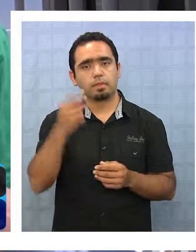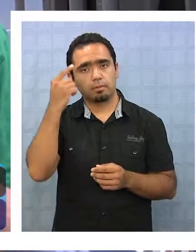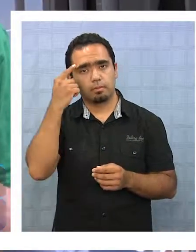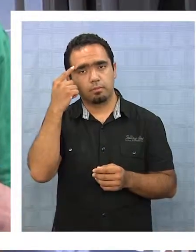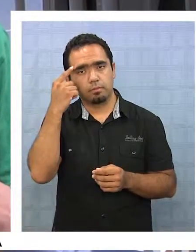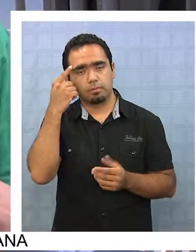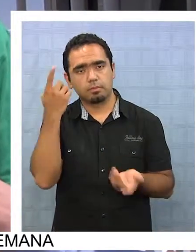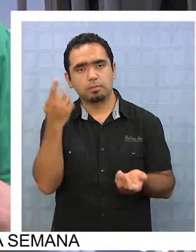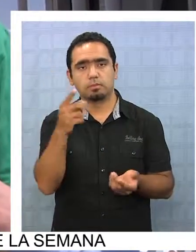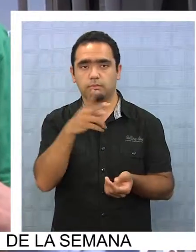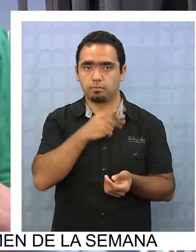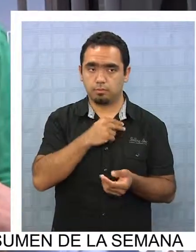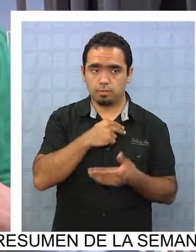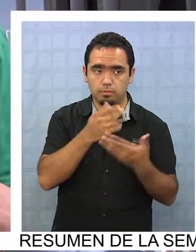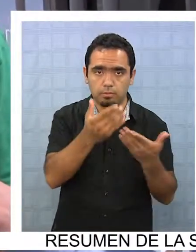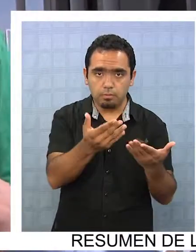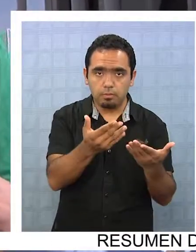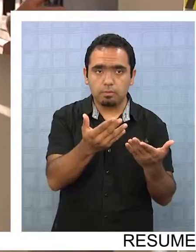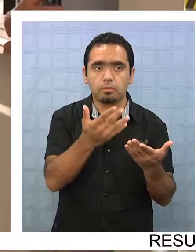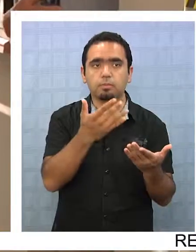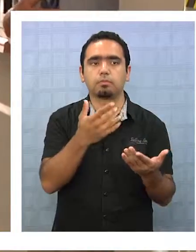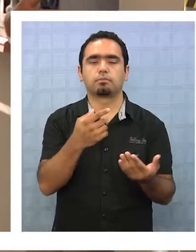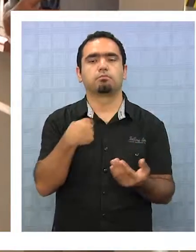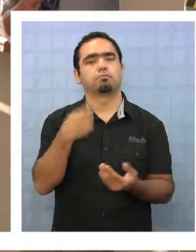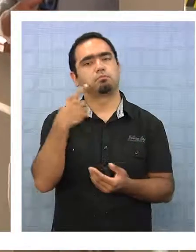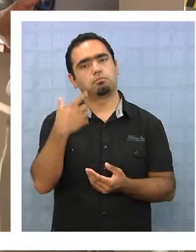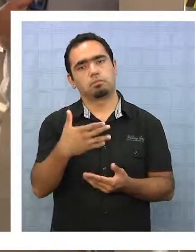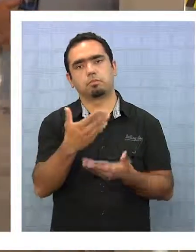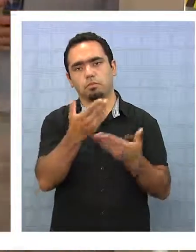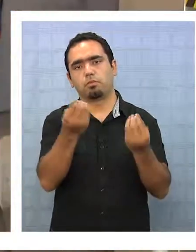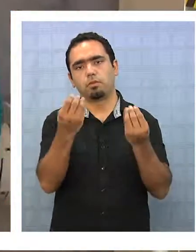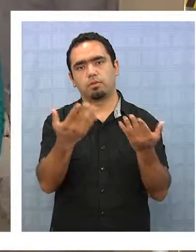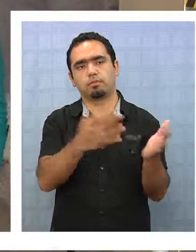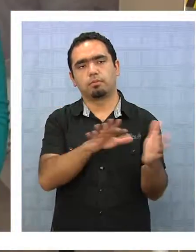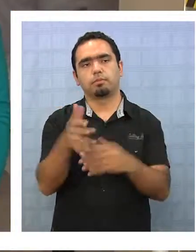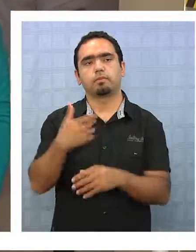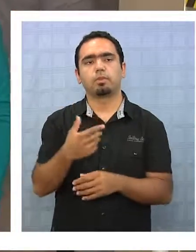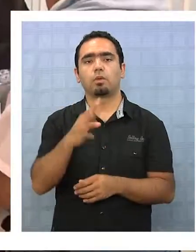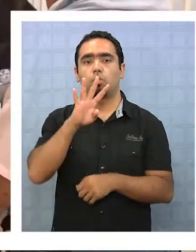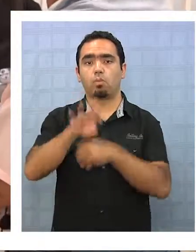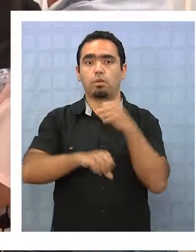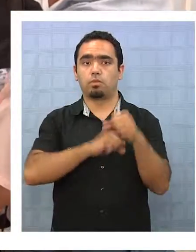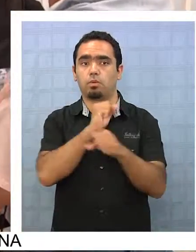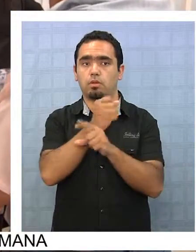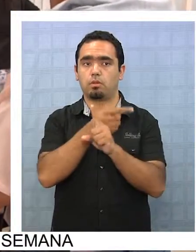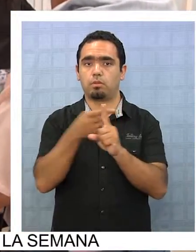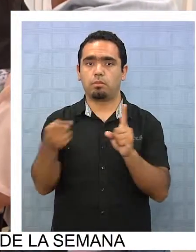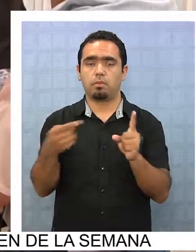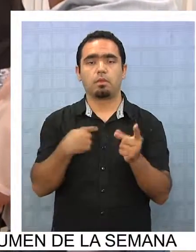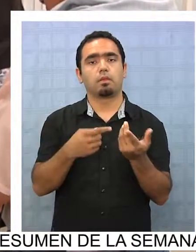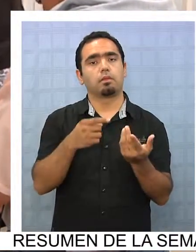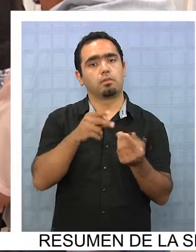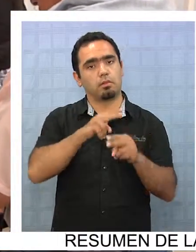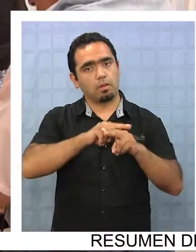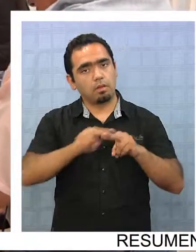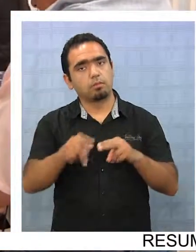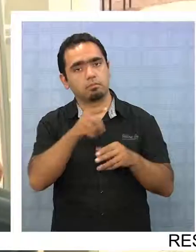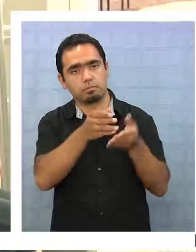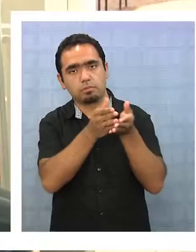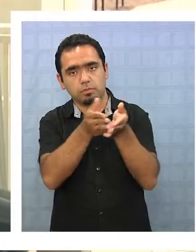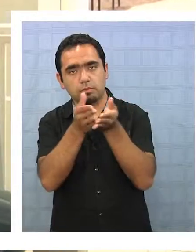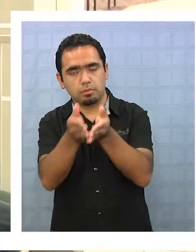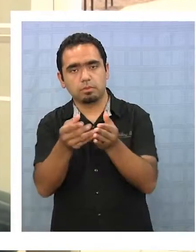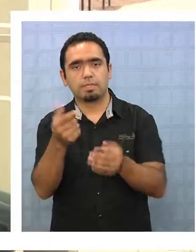Pienso que si fue premiado, es con méritos. El museo, que lleva 4 años y medio funcionando, convoca a cerca